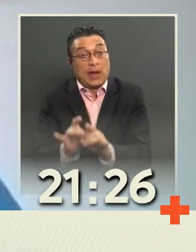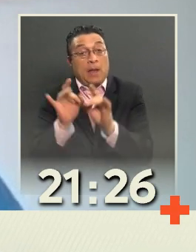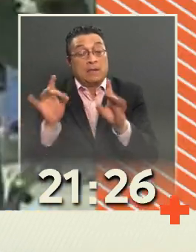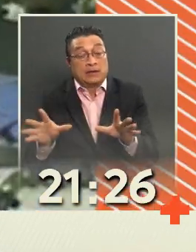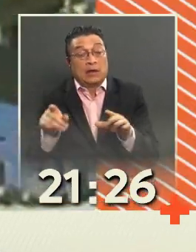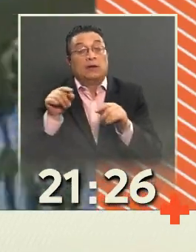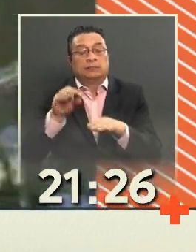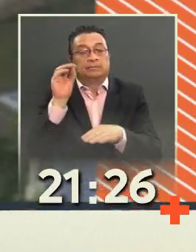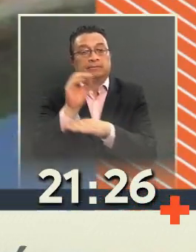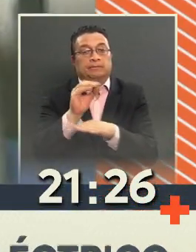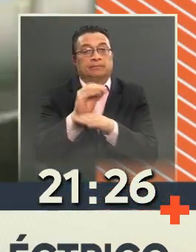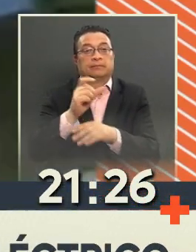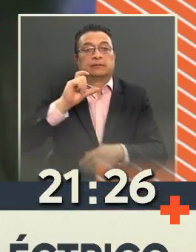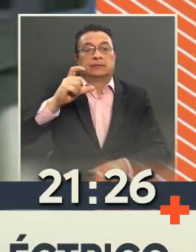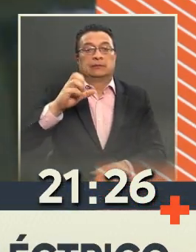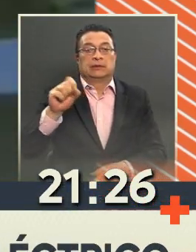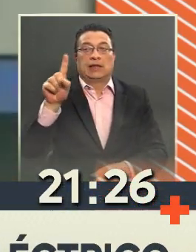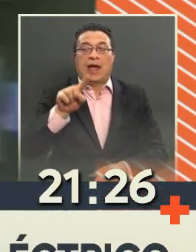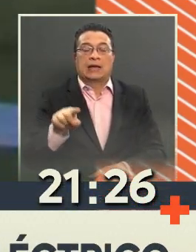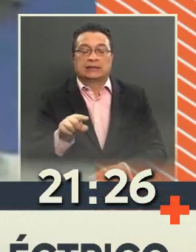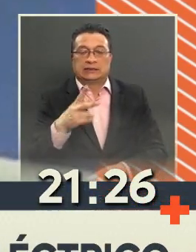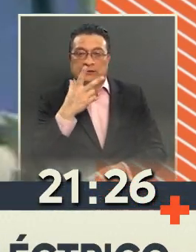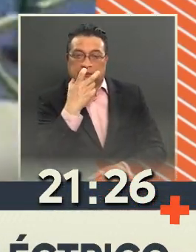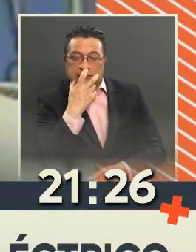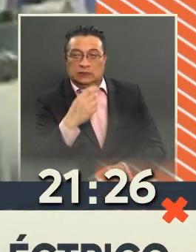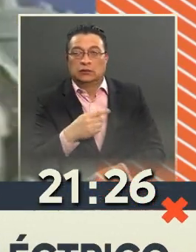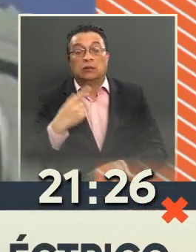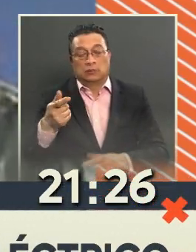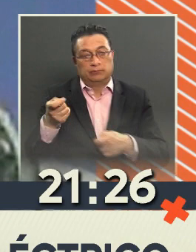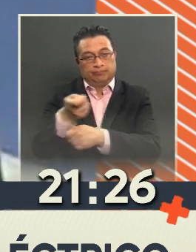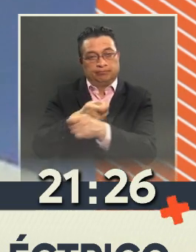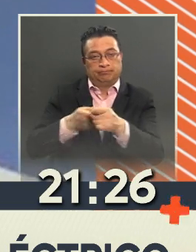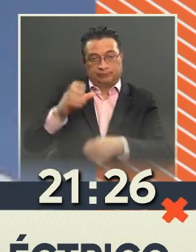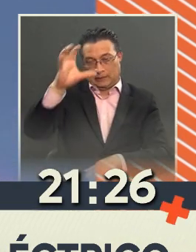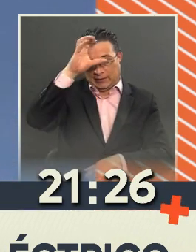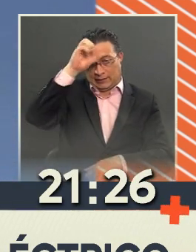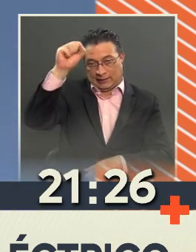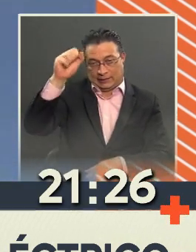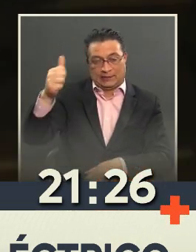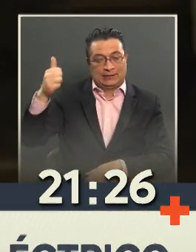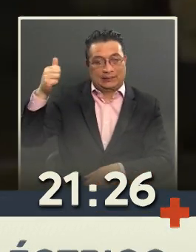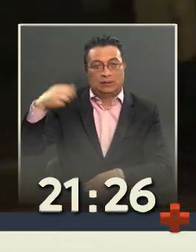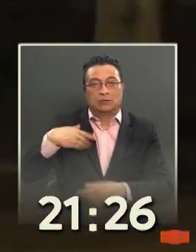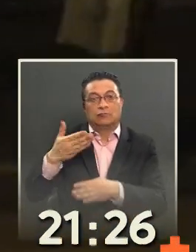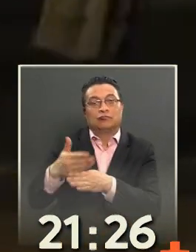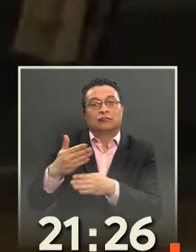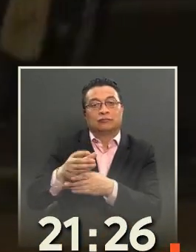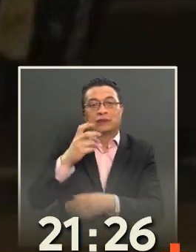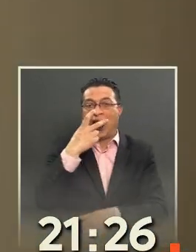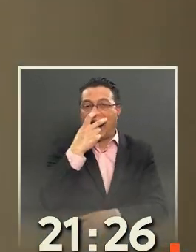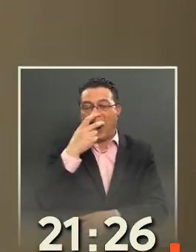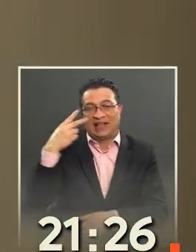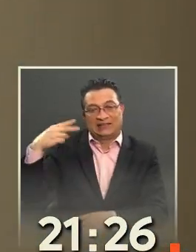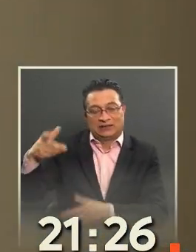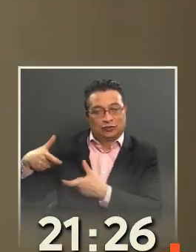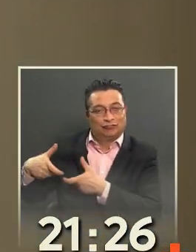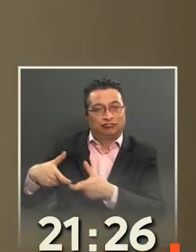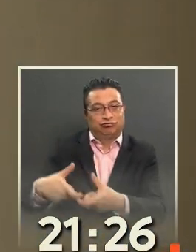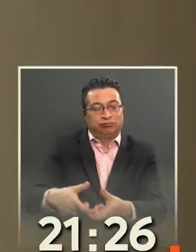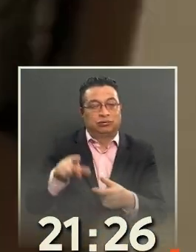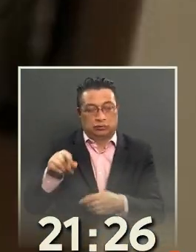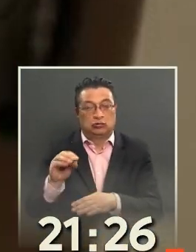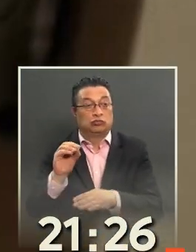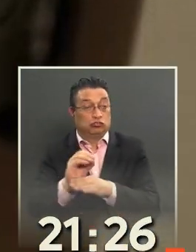de gas. Entre estas medidas está la negociación con Argentina para la compra de sus excedentes de gas, porque si bien las autoridades dicen que el racionamiento